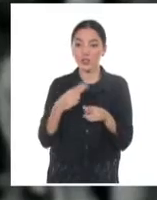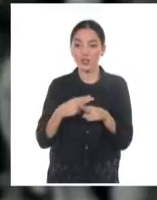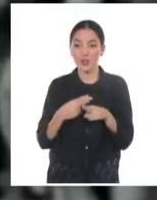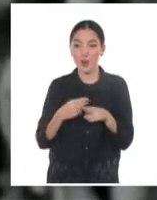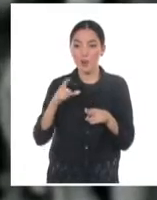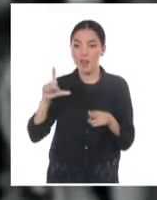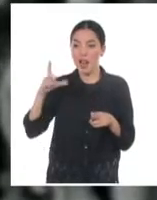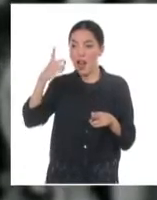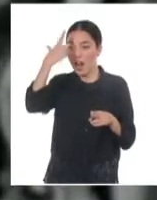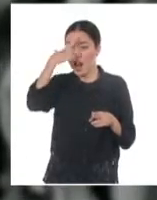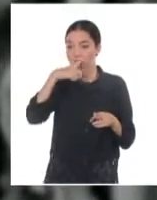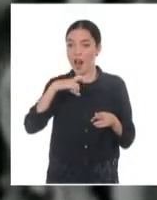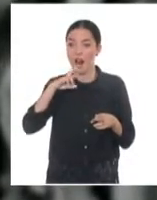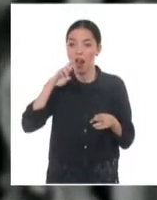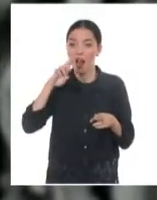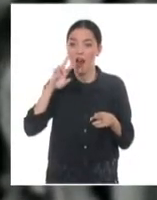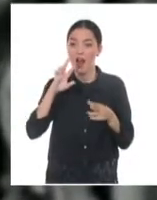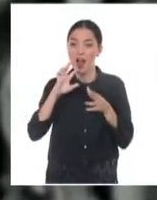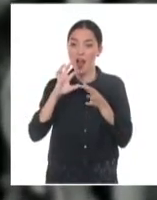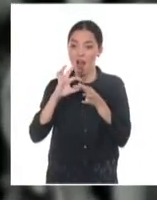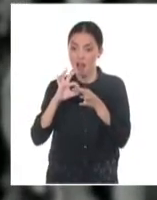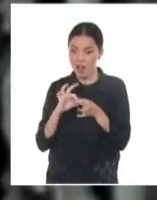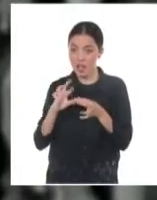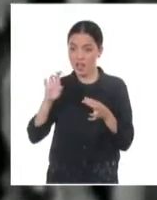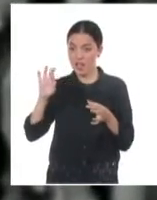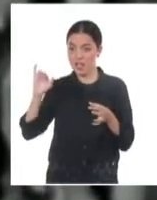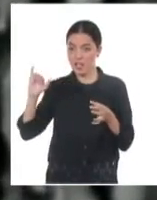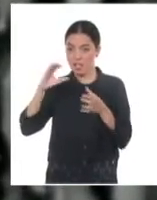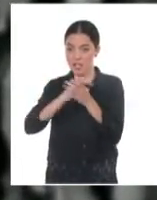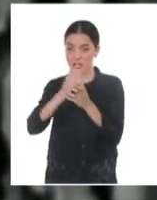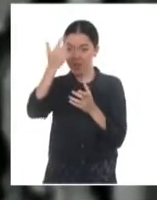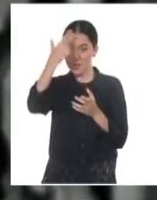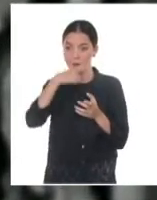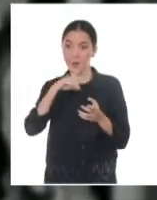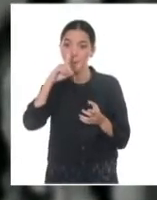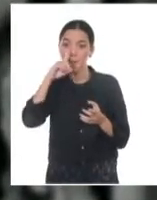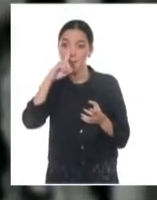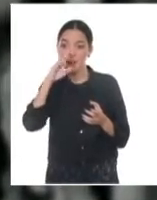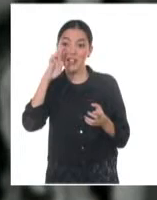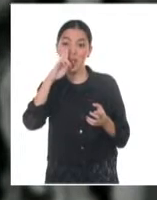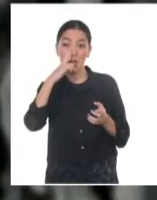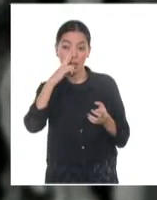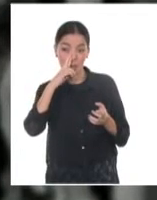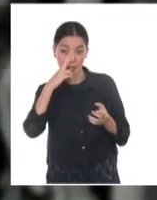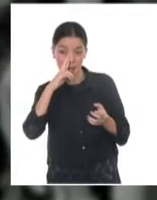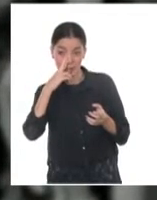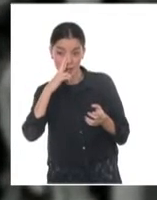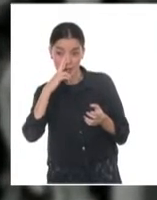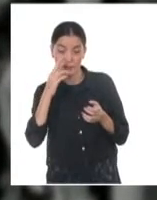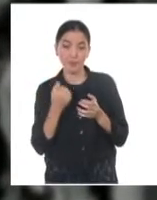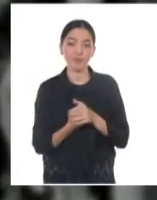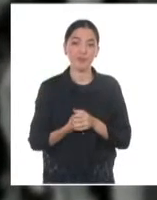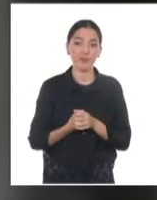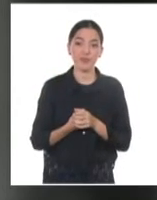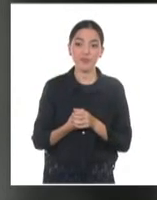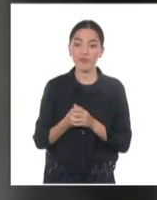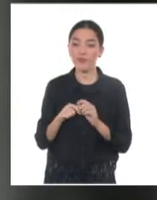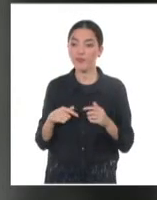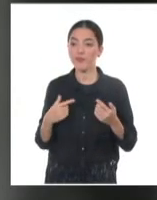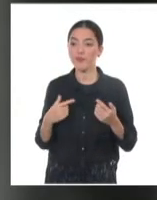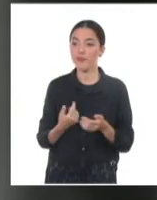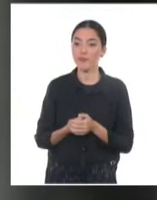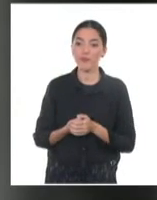marcado un hito en la historia musical de Cuba y el Caribe. Compuso también habaneras, pasodobles, caprichos,